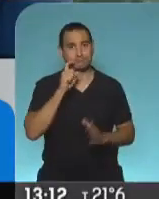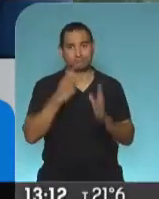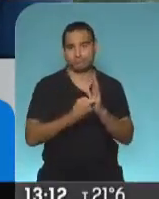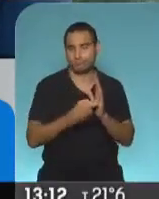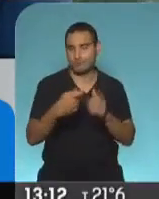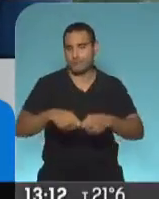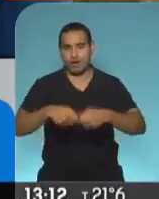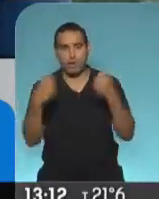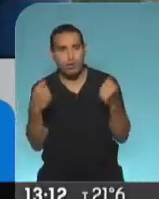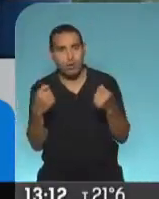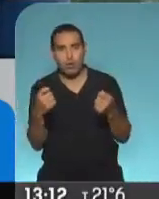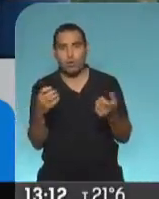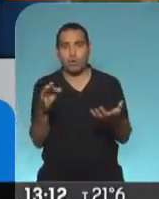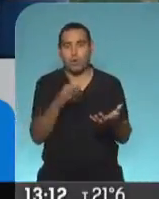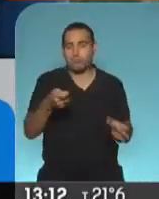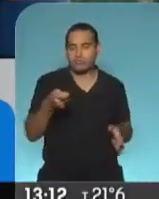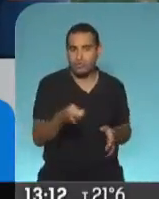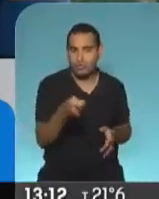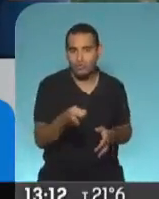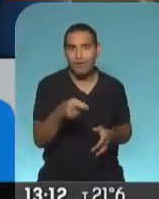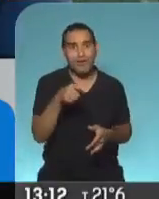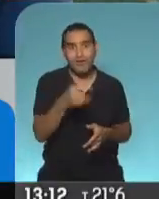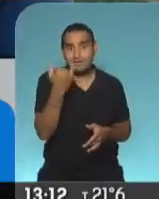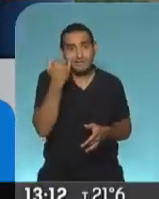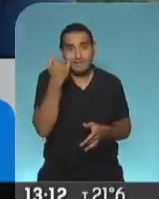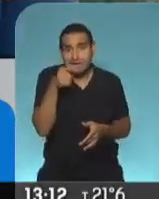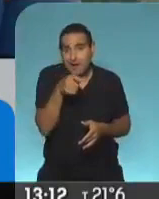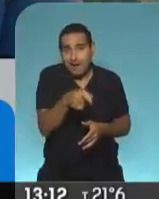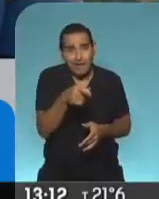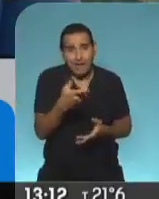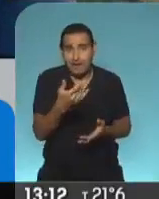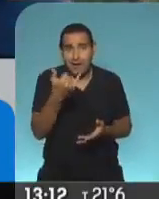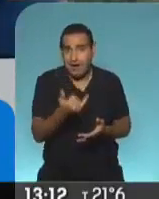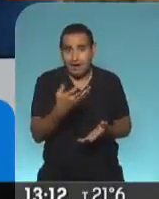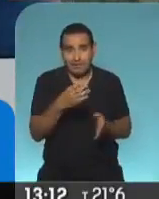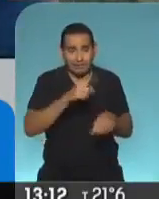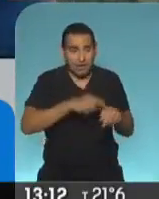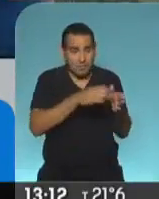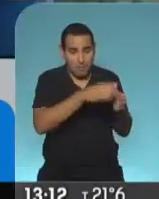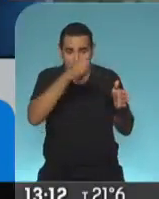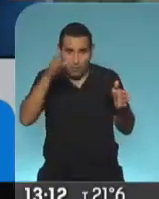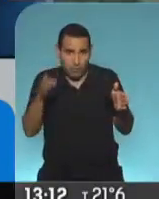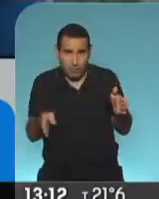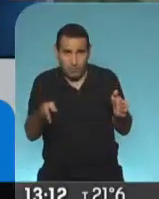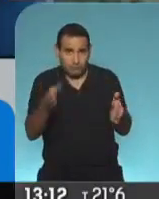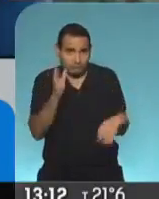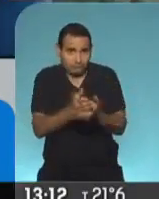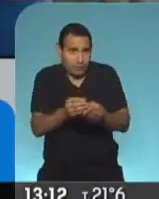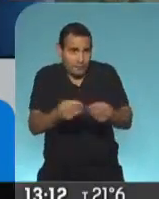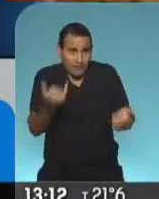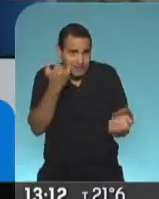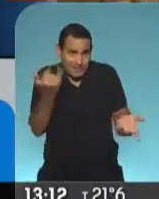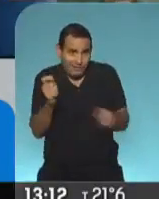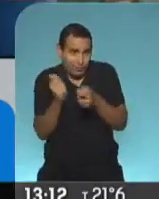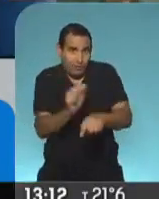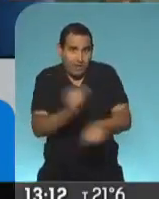integridad sexual o un delito de homicidio, lo que fuere, esté en condiciones de acceder, sí, a una libertad condicional o una libertad asistida, pero